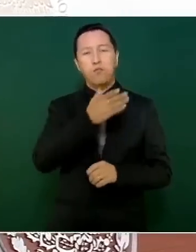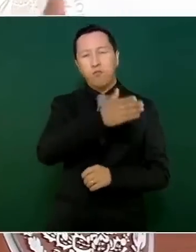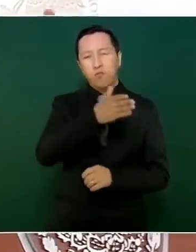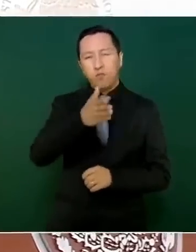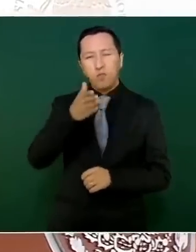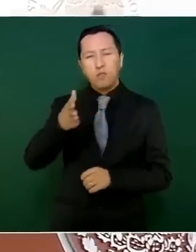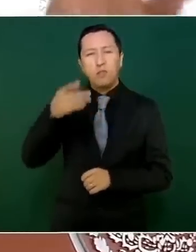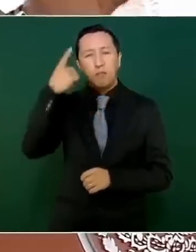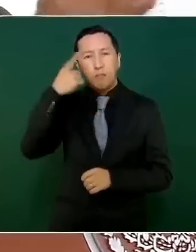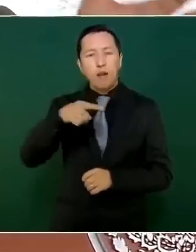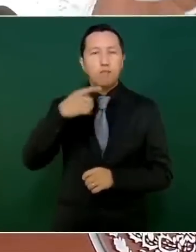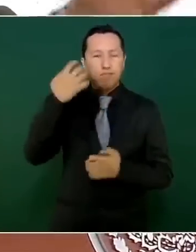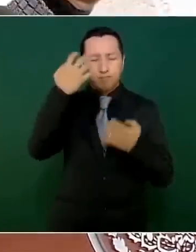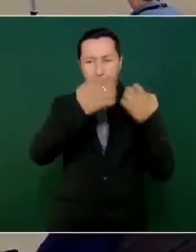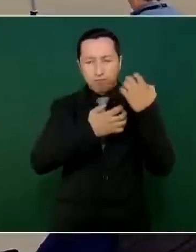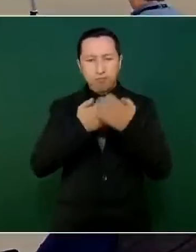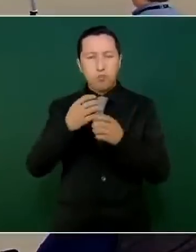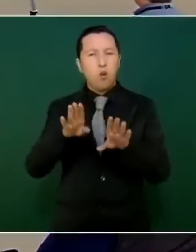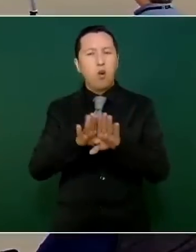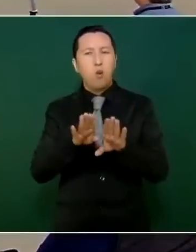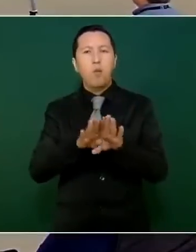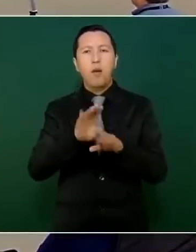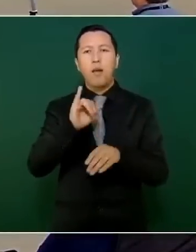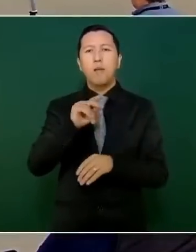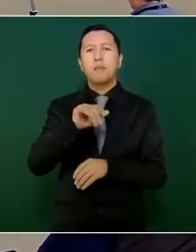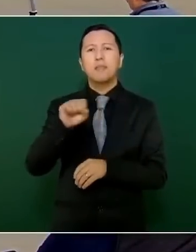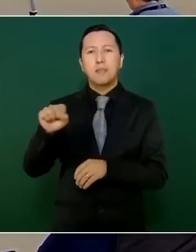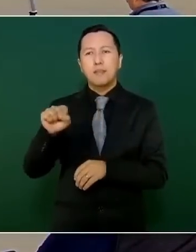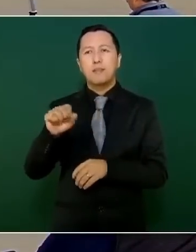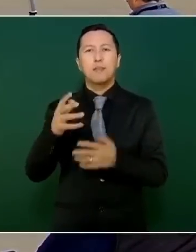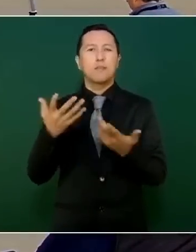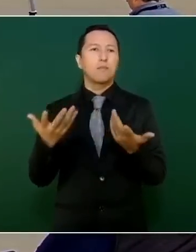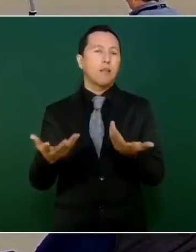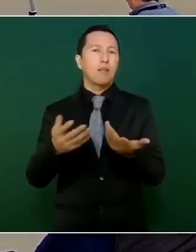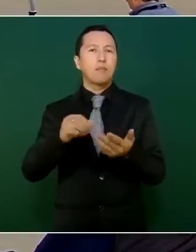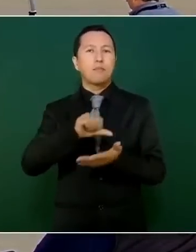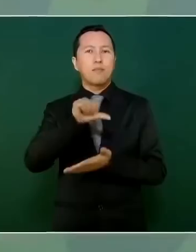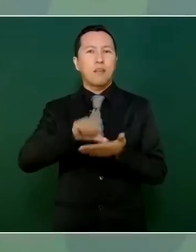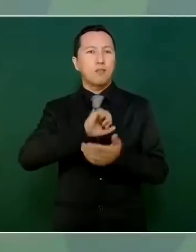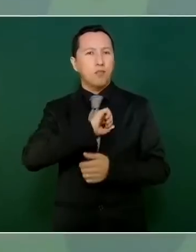para empezar a levantar el sistema de salud,